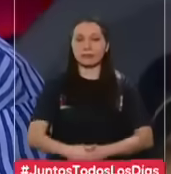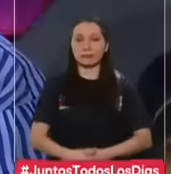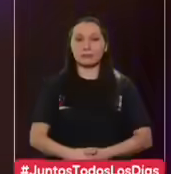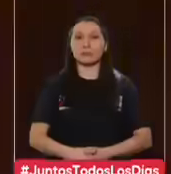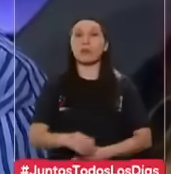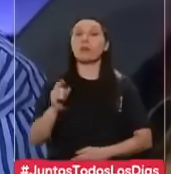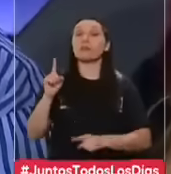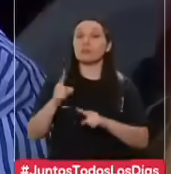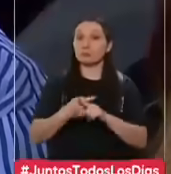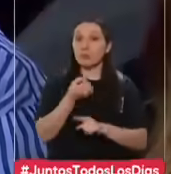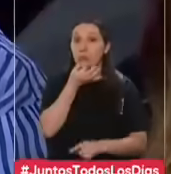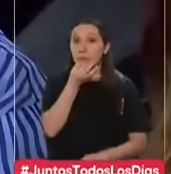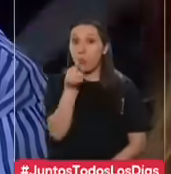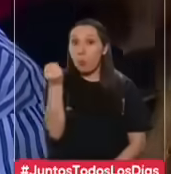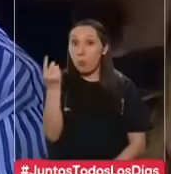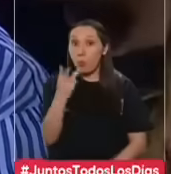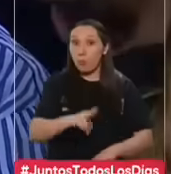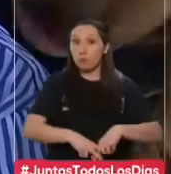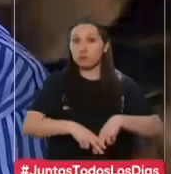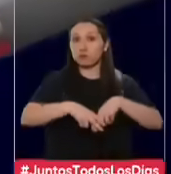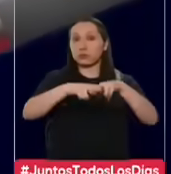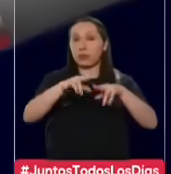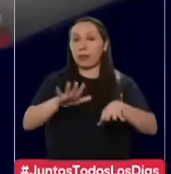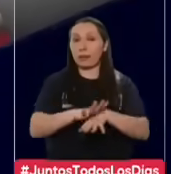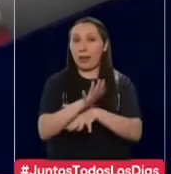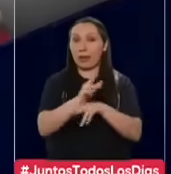nuevo cómputo en el Teatro Teletón.